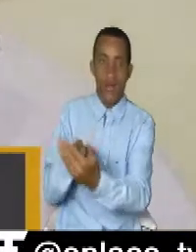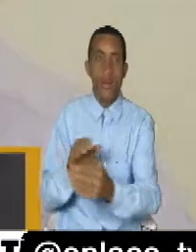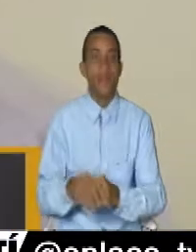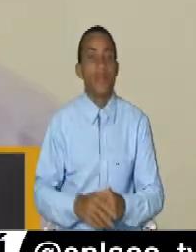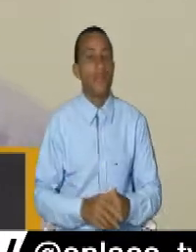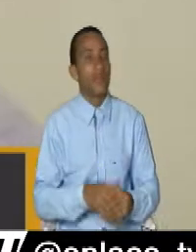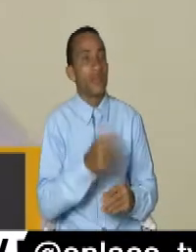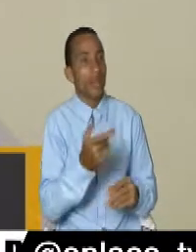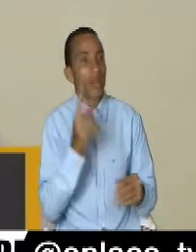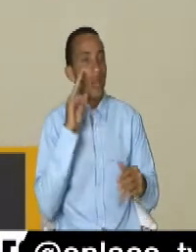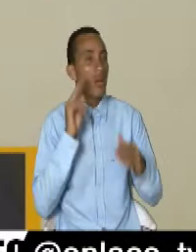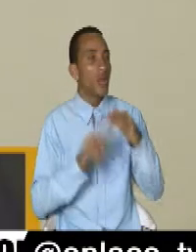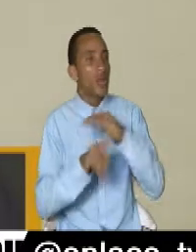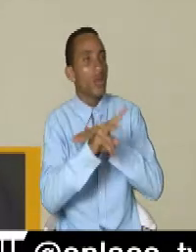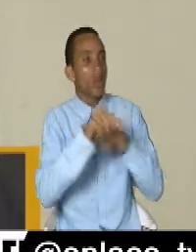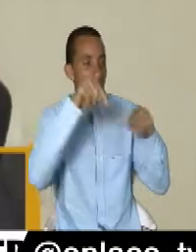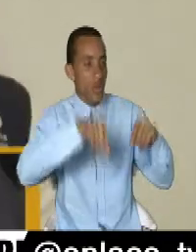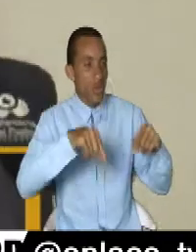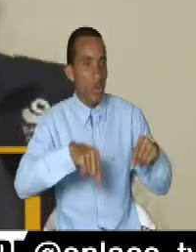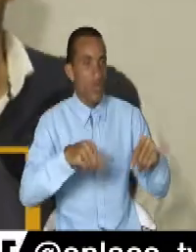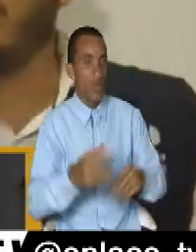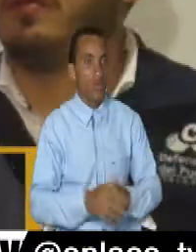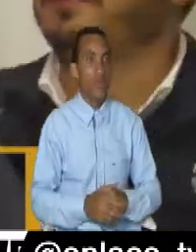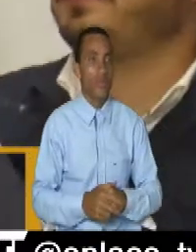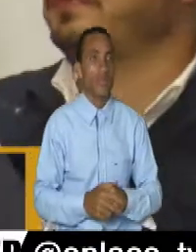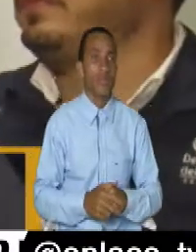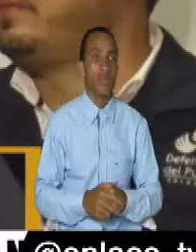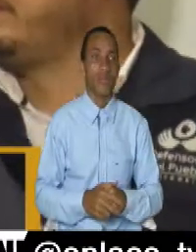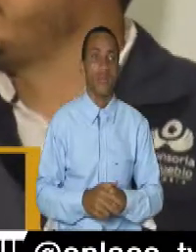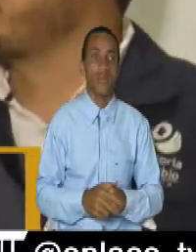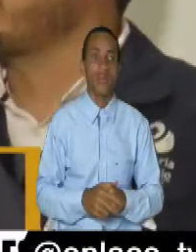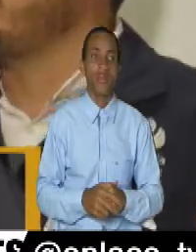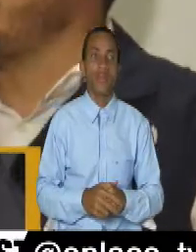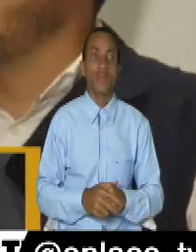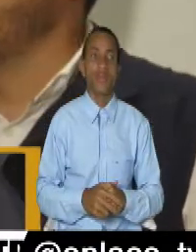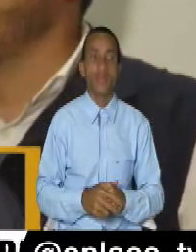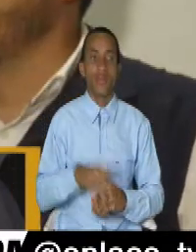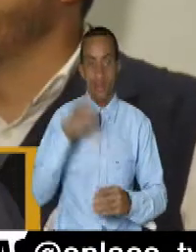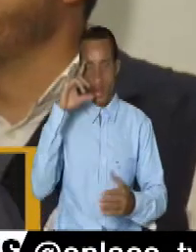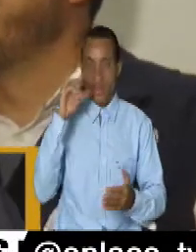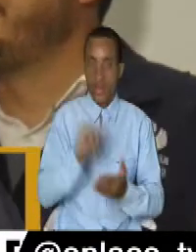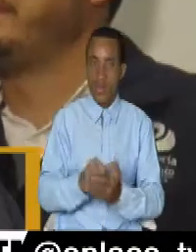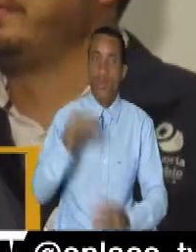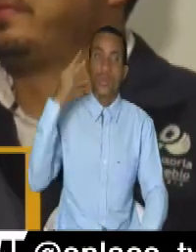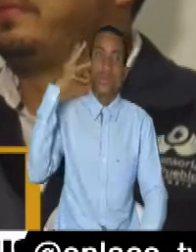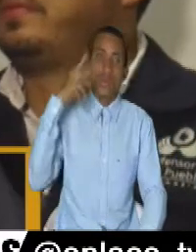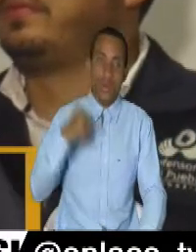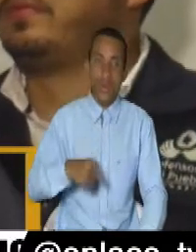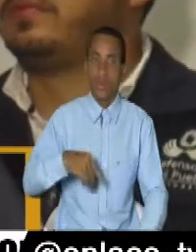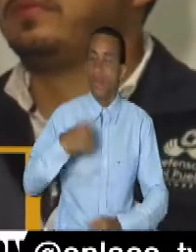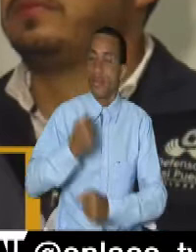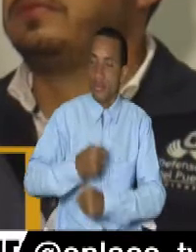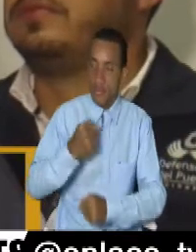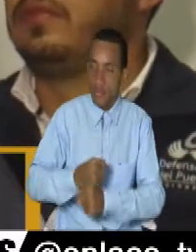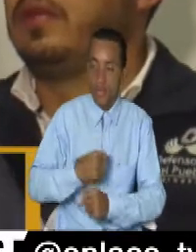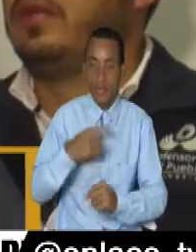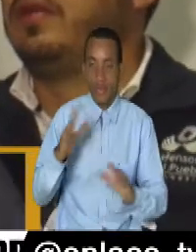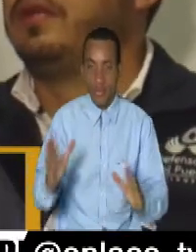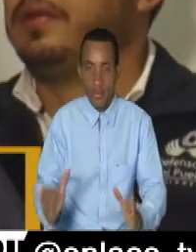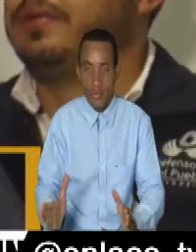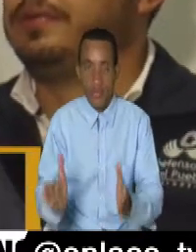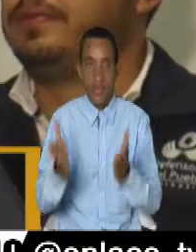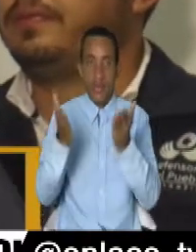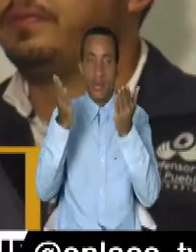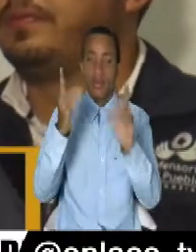visión de la orden público en la zona, cómo la define? Creo que todos los días tenemos que trabajar para mejorar los